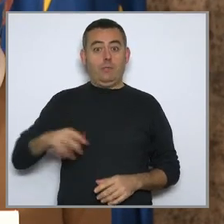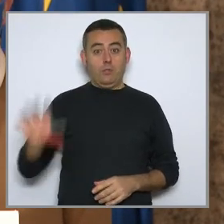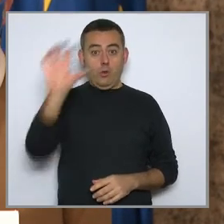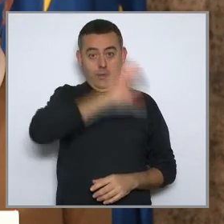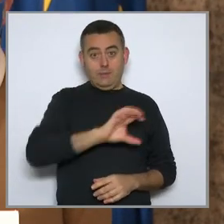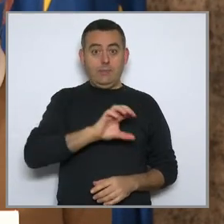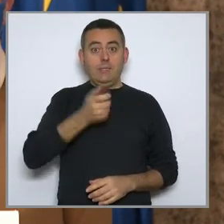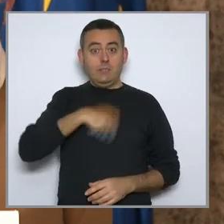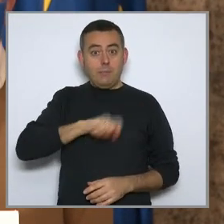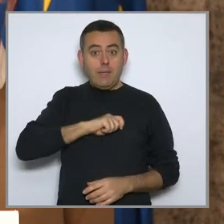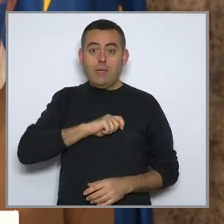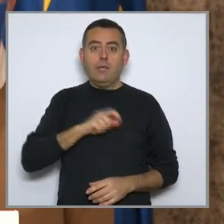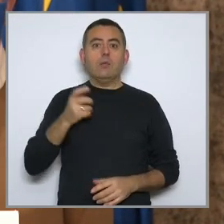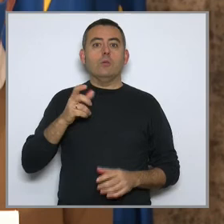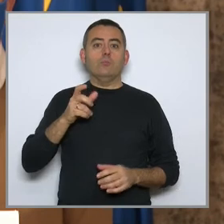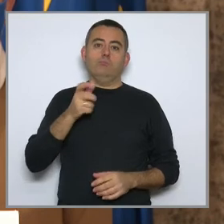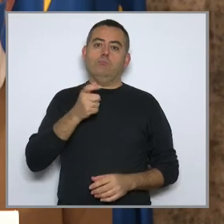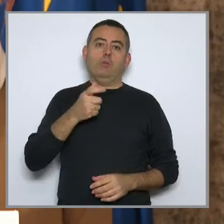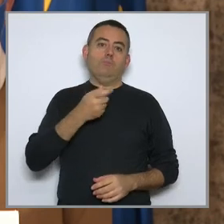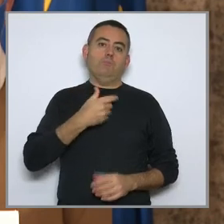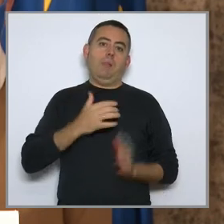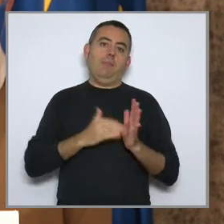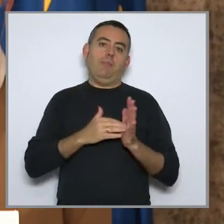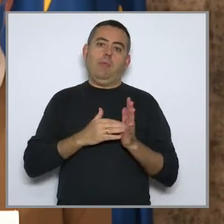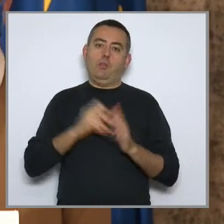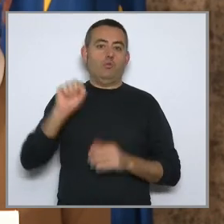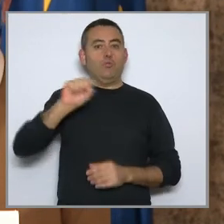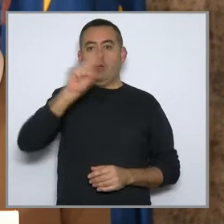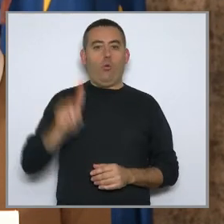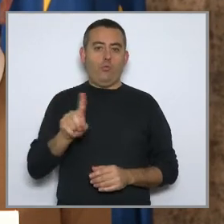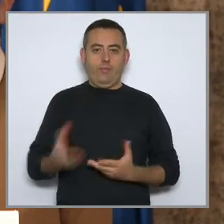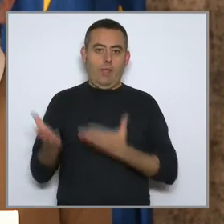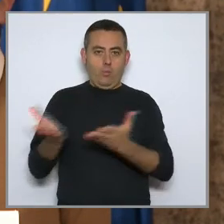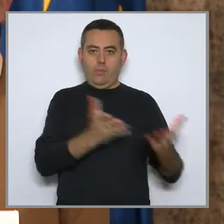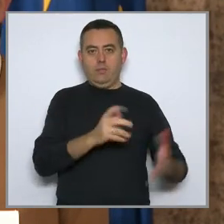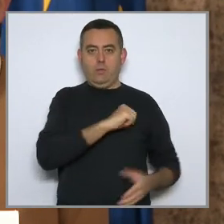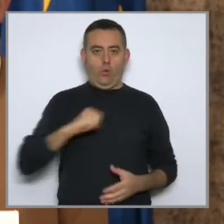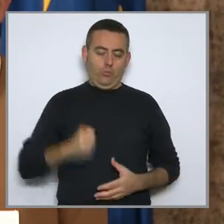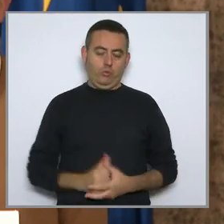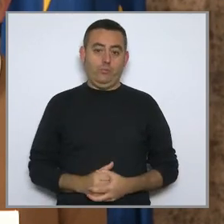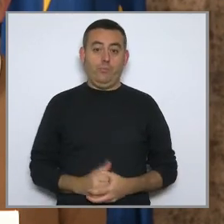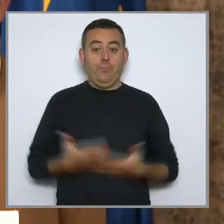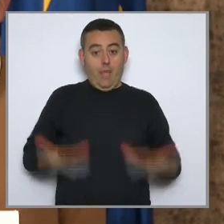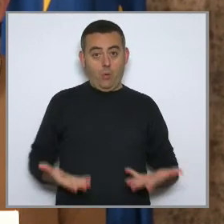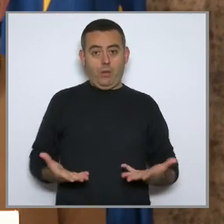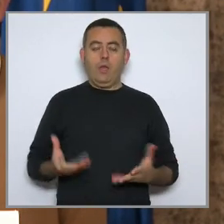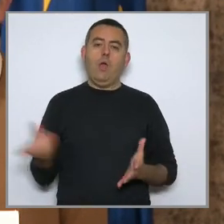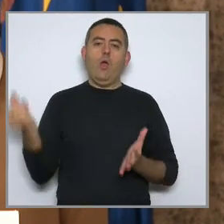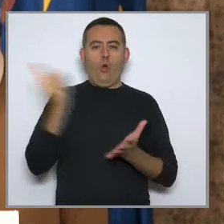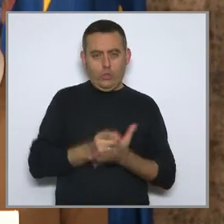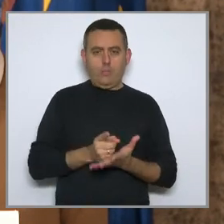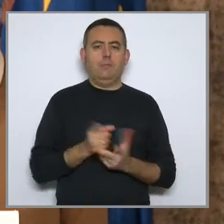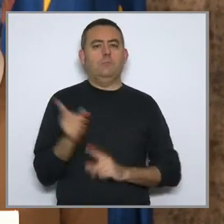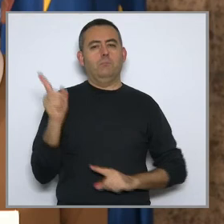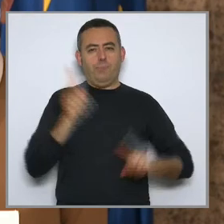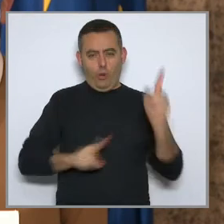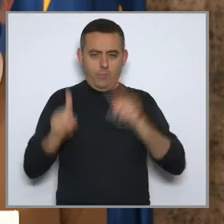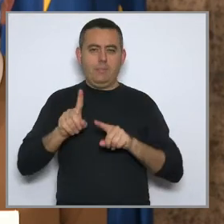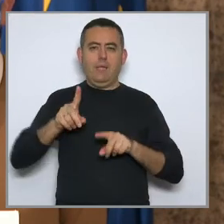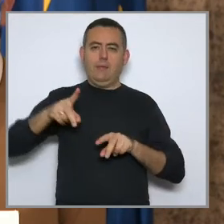Ahora, con el aumento de las restricciones, con las nuevas dificultades, tenemos que dar un paso hacia